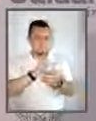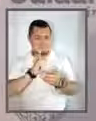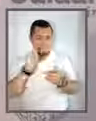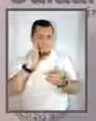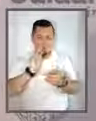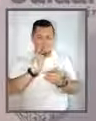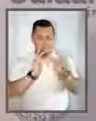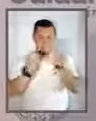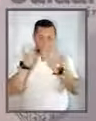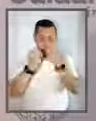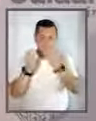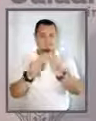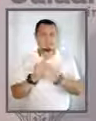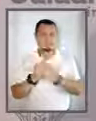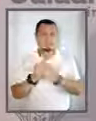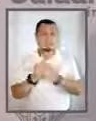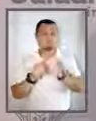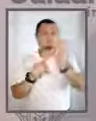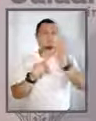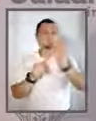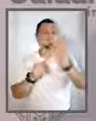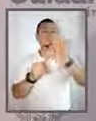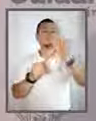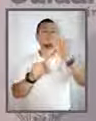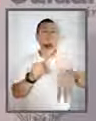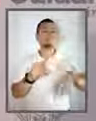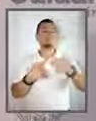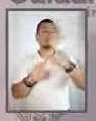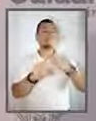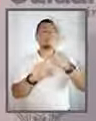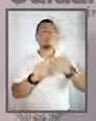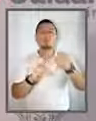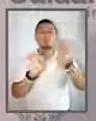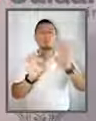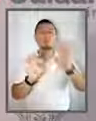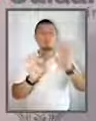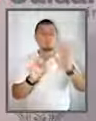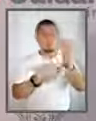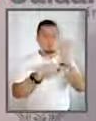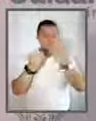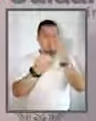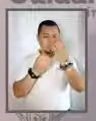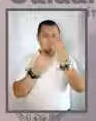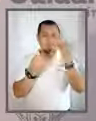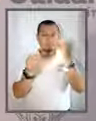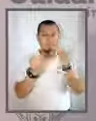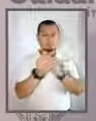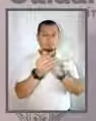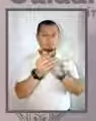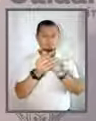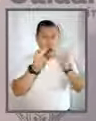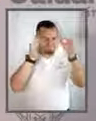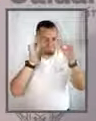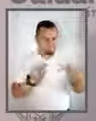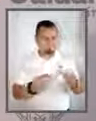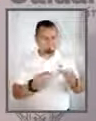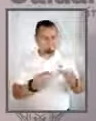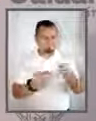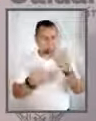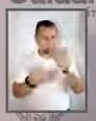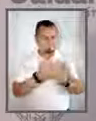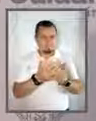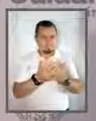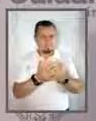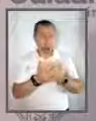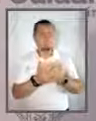prueba, al dar positivo en un examen bien elaborado, pero al